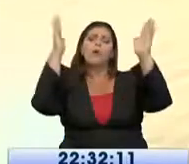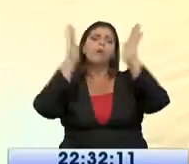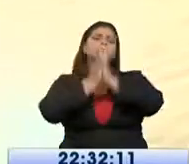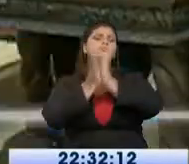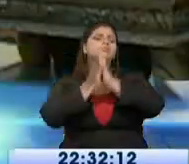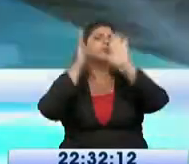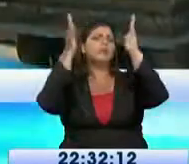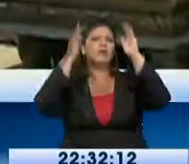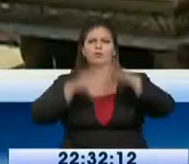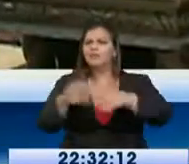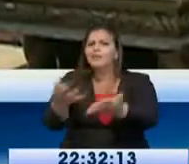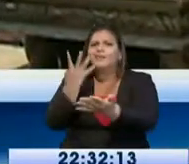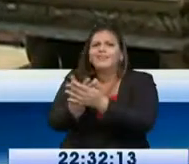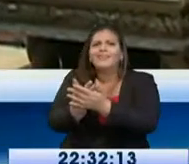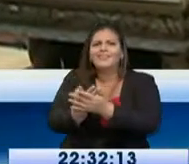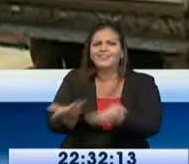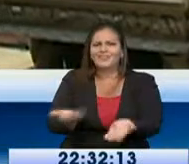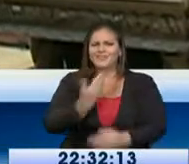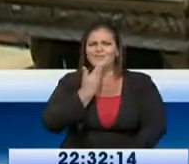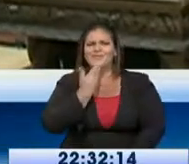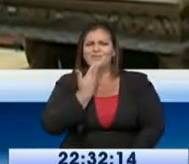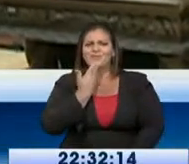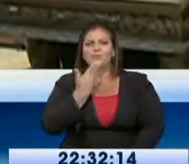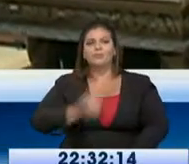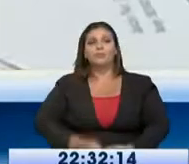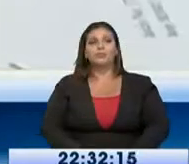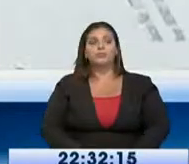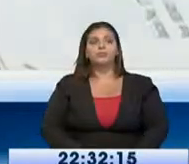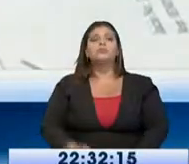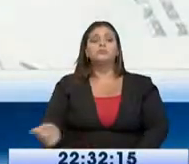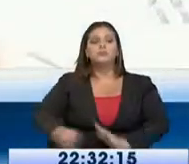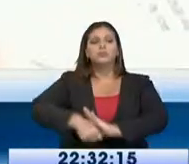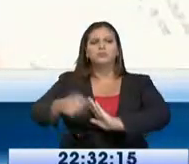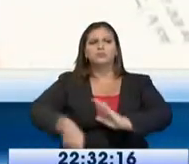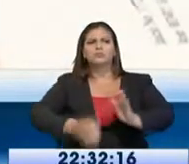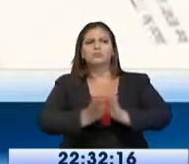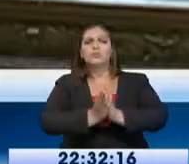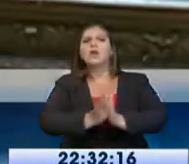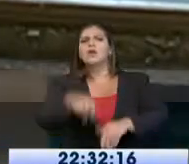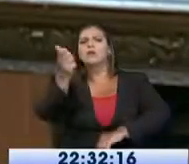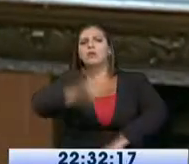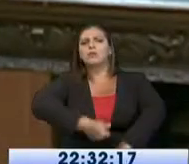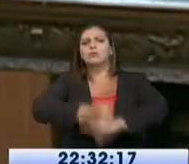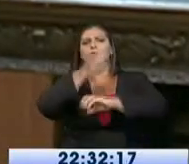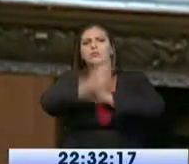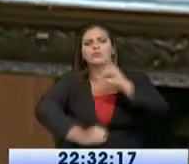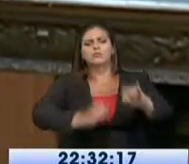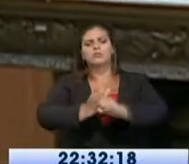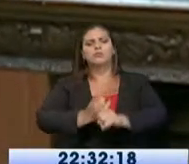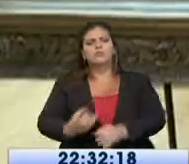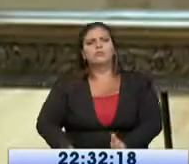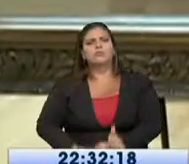abogados defensores denuncian que acudirán a instancias internacionales para presentar su caso. La sentencia será